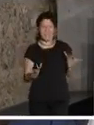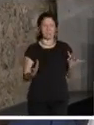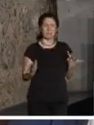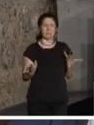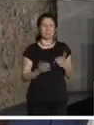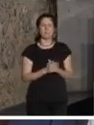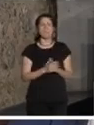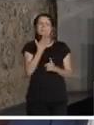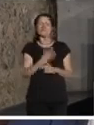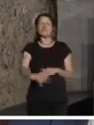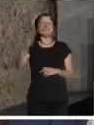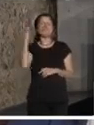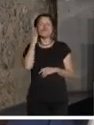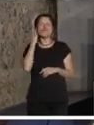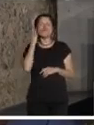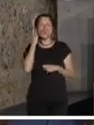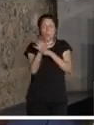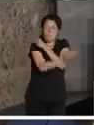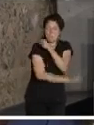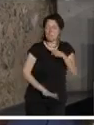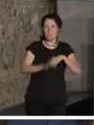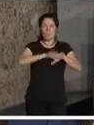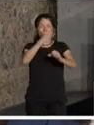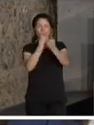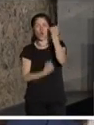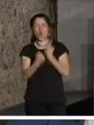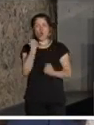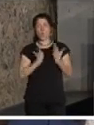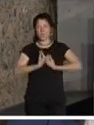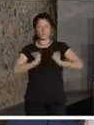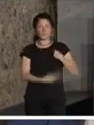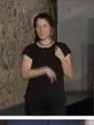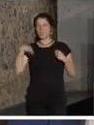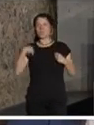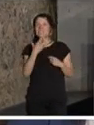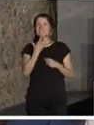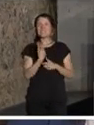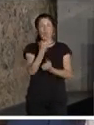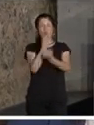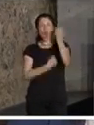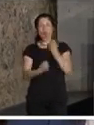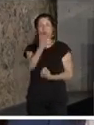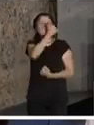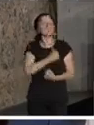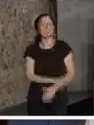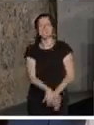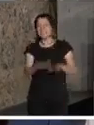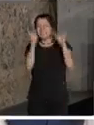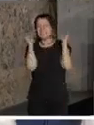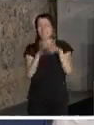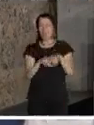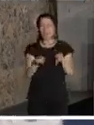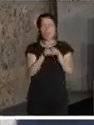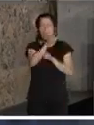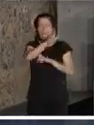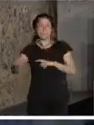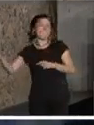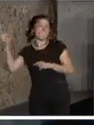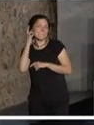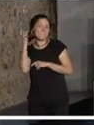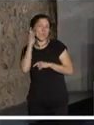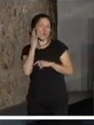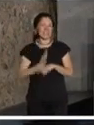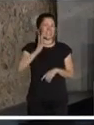si las mujeres son esenciales para la economía y la vida sin ninguna economía resiste sin que haya cuerpos de mujeres